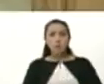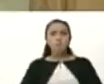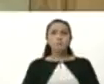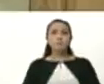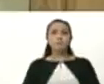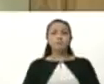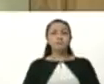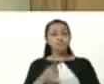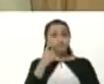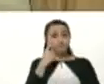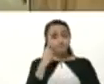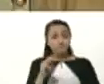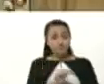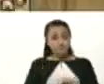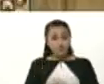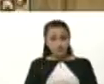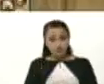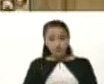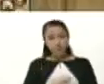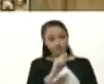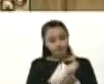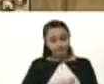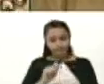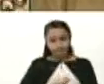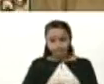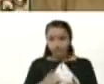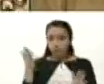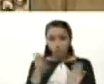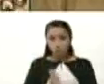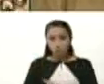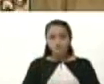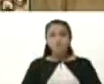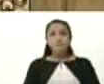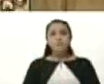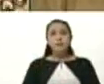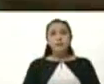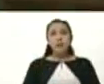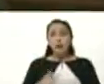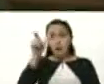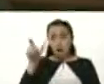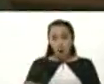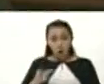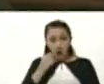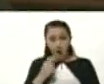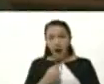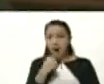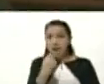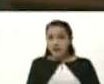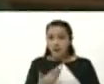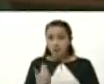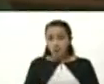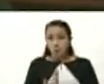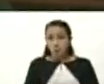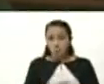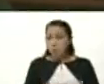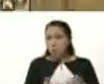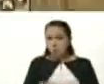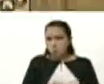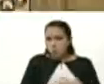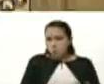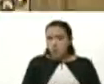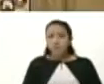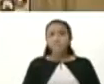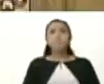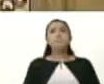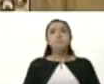Escuche, ministro, y tome nota, una proposición del gran Cheo Hurtado. ¿Usted está de acuerdo que